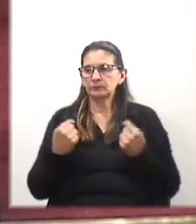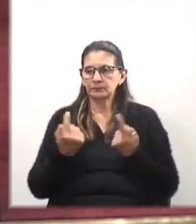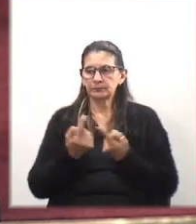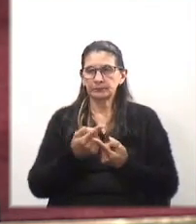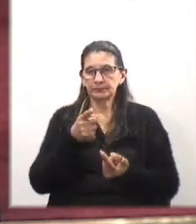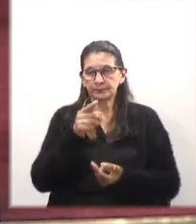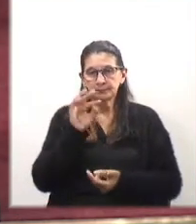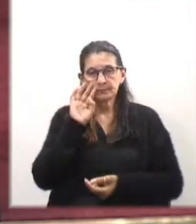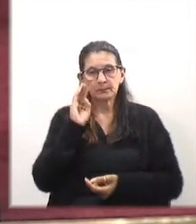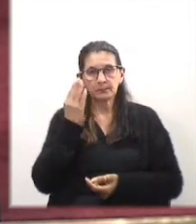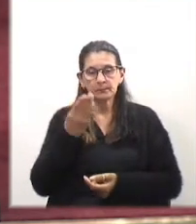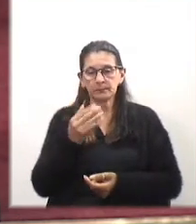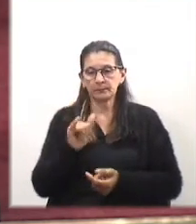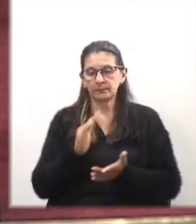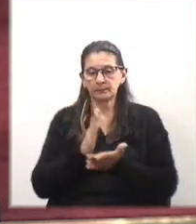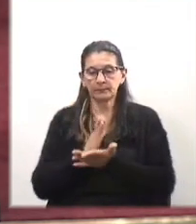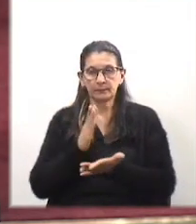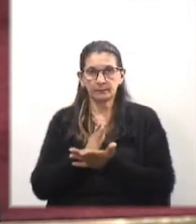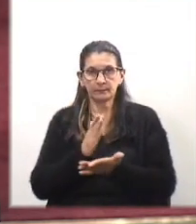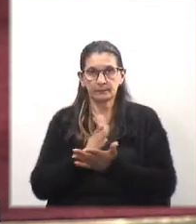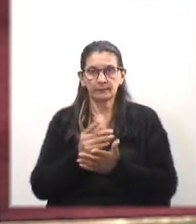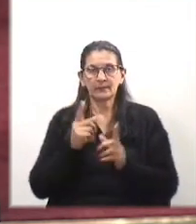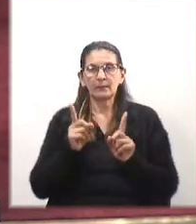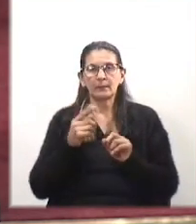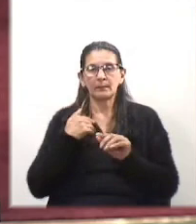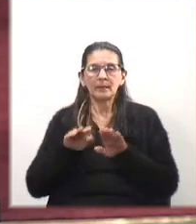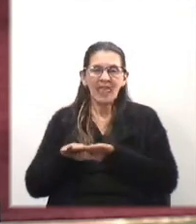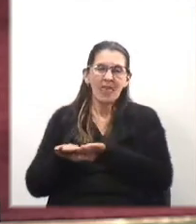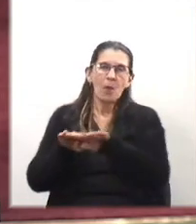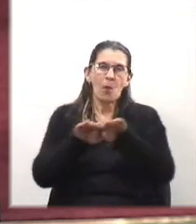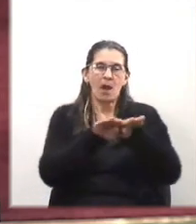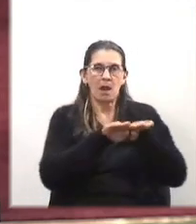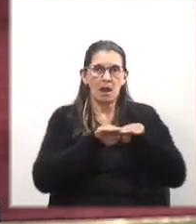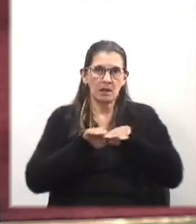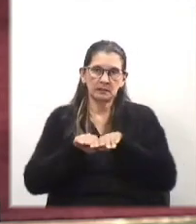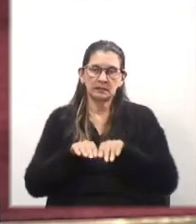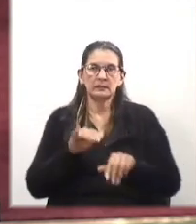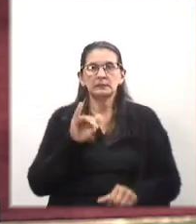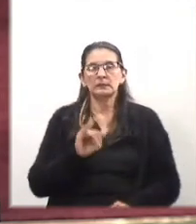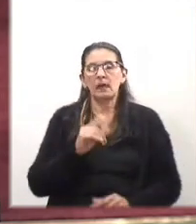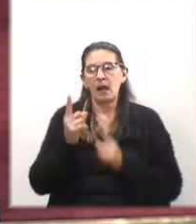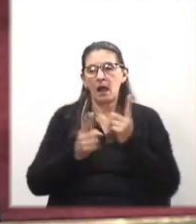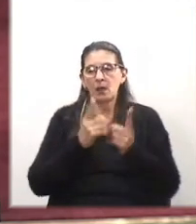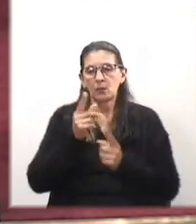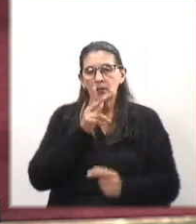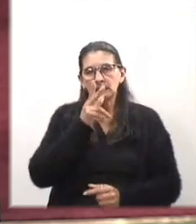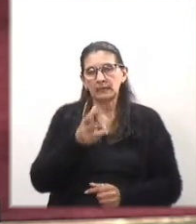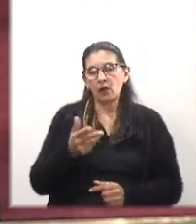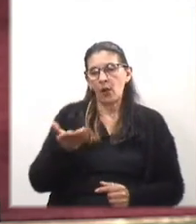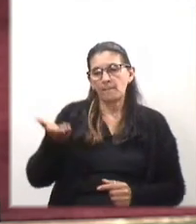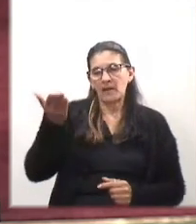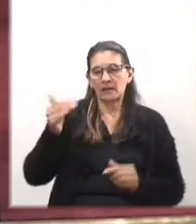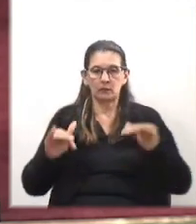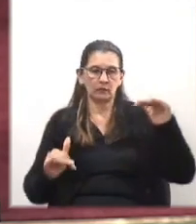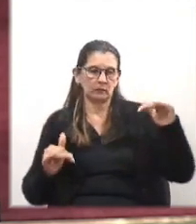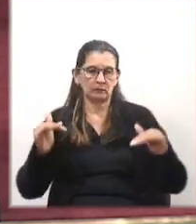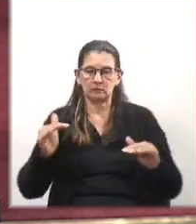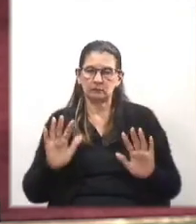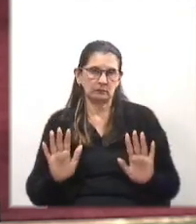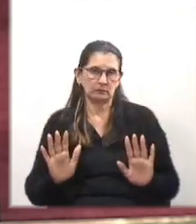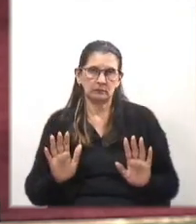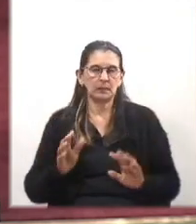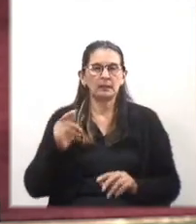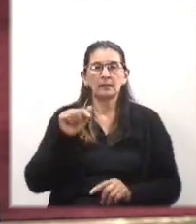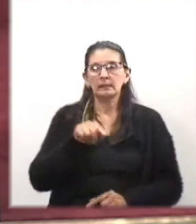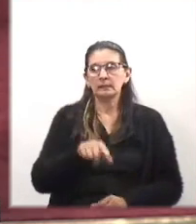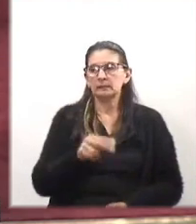el reconocimiento y el derecho tendrían que ser para todos iguales, a no ser que algunos hijos valgan menos que otros.